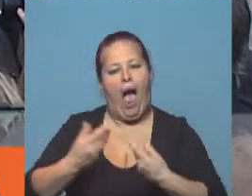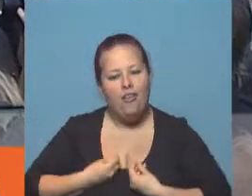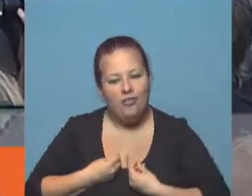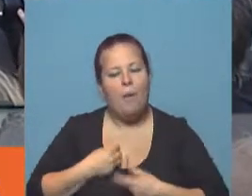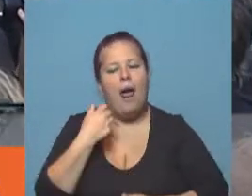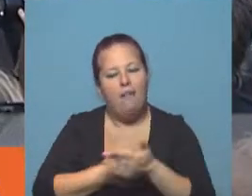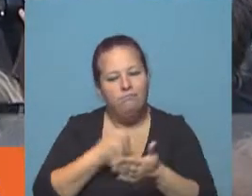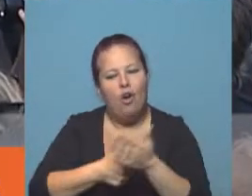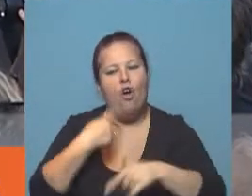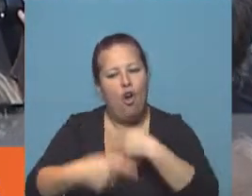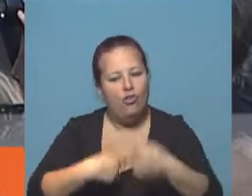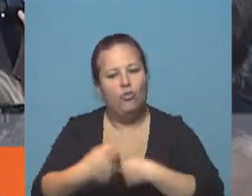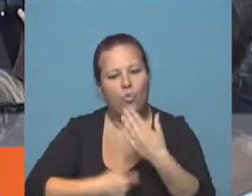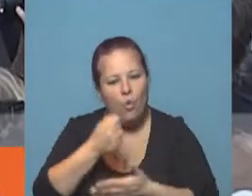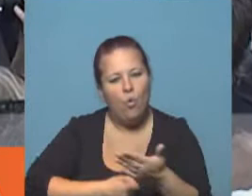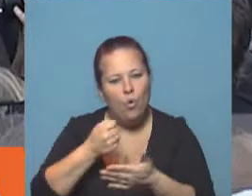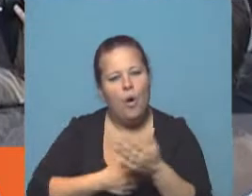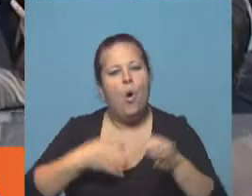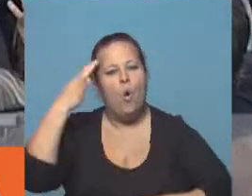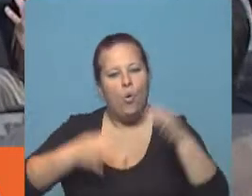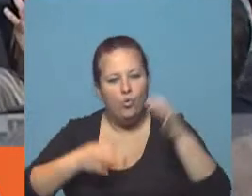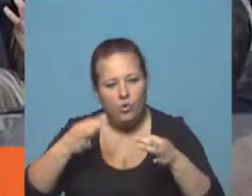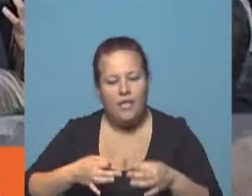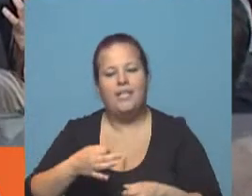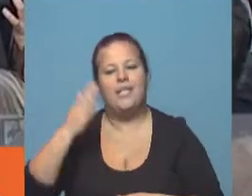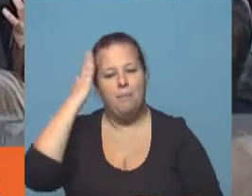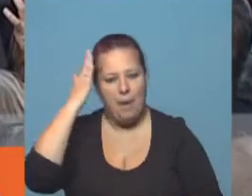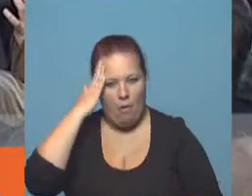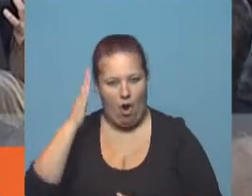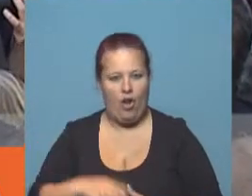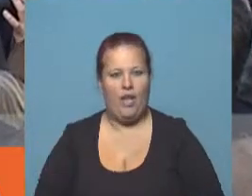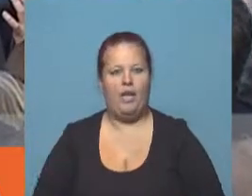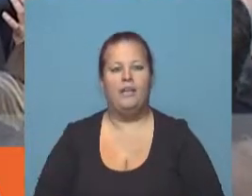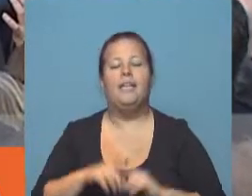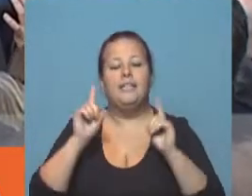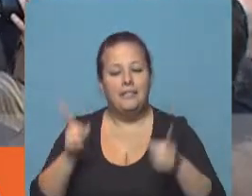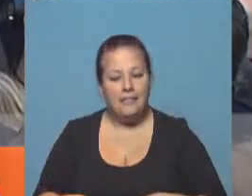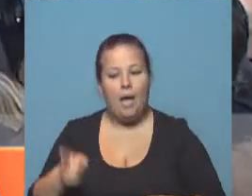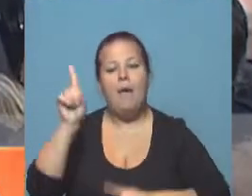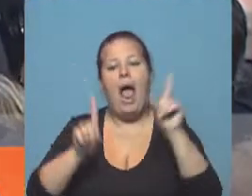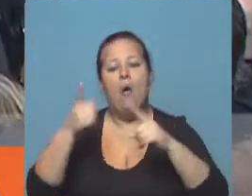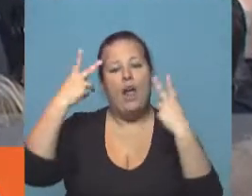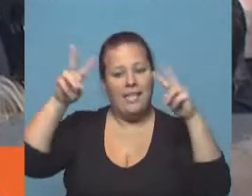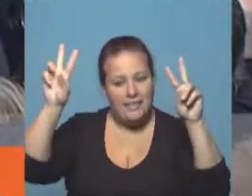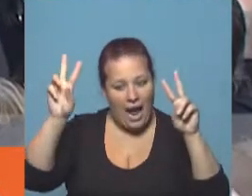a seguir en nuestra lucha por justicia y memoria. También aquellos del exterior que han querido